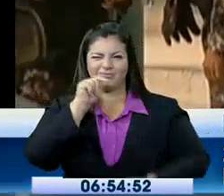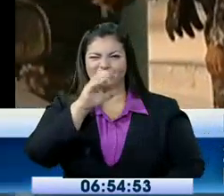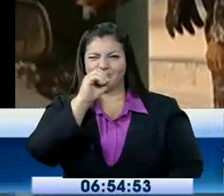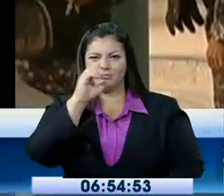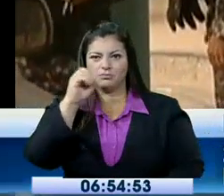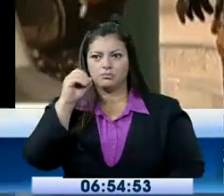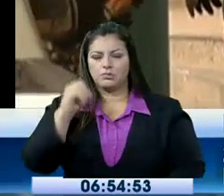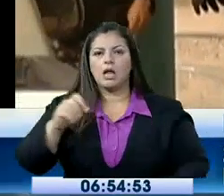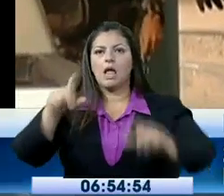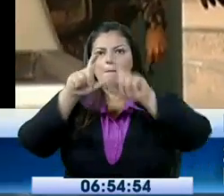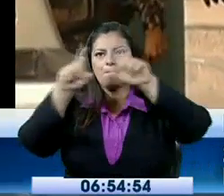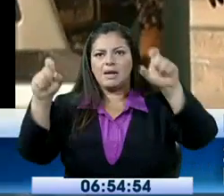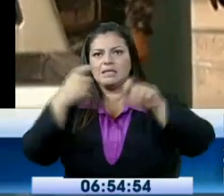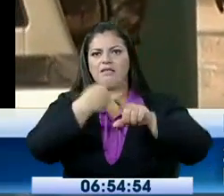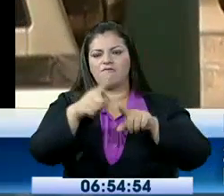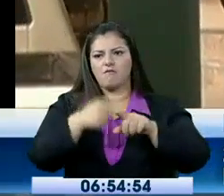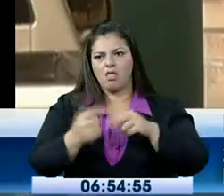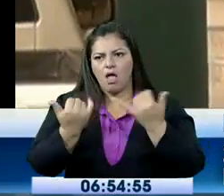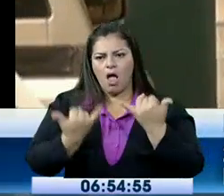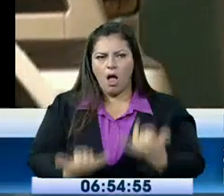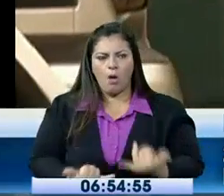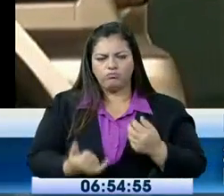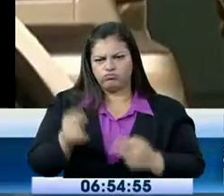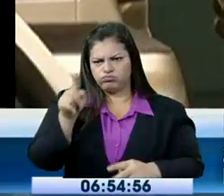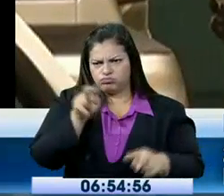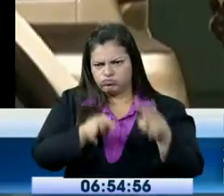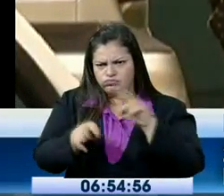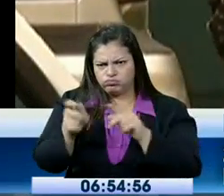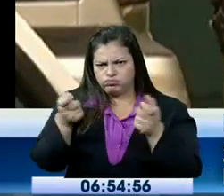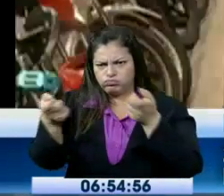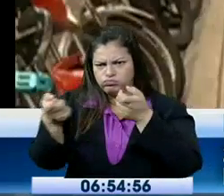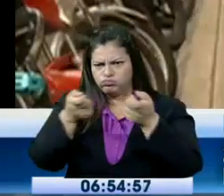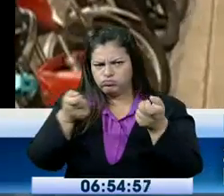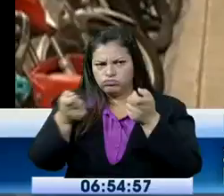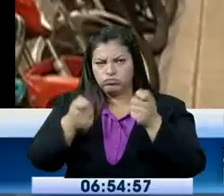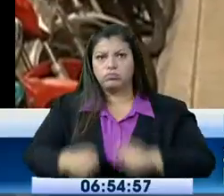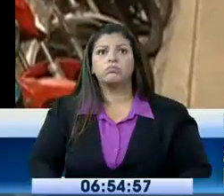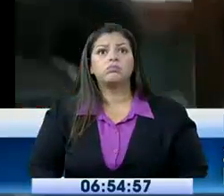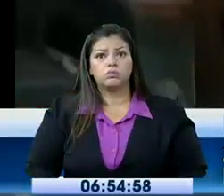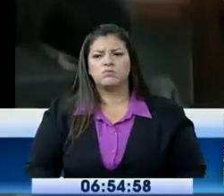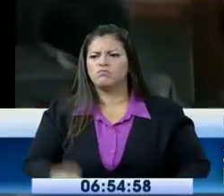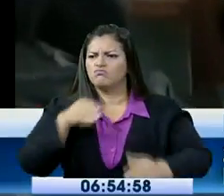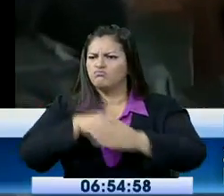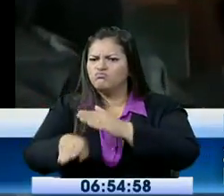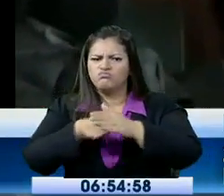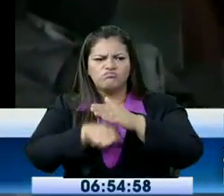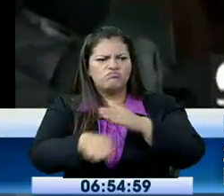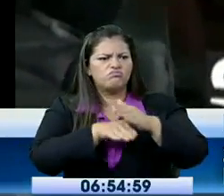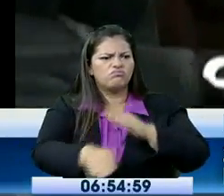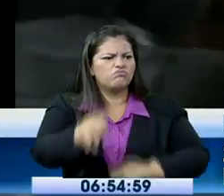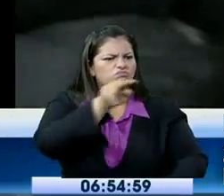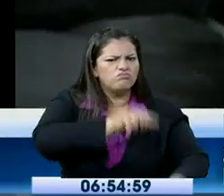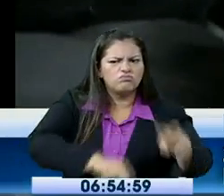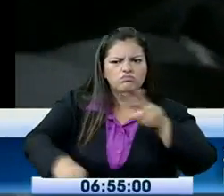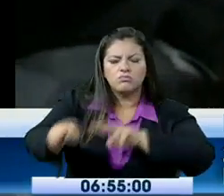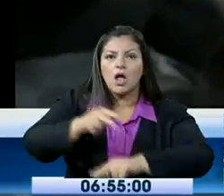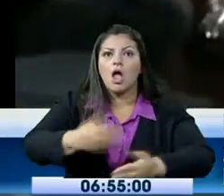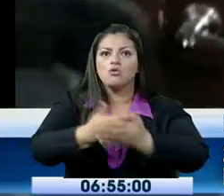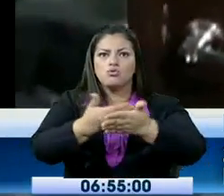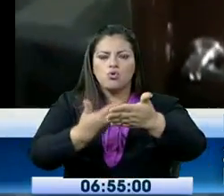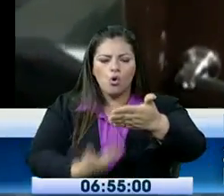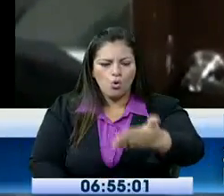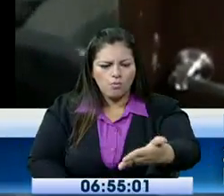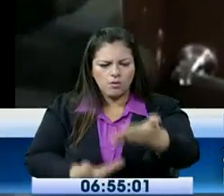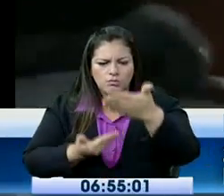llegar hasta las últimas consecuencias para hacer los allanamientos, encontrar los documentos que nos permitan identificar a todos